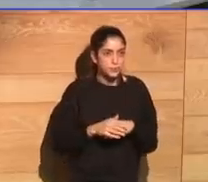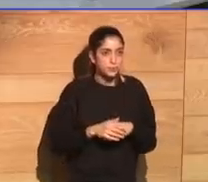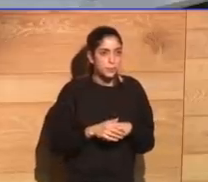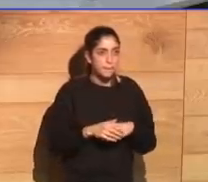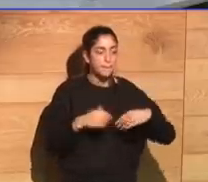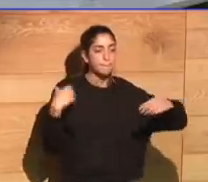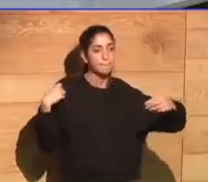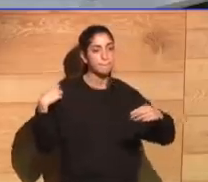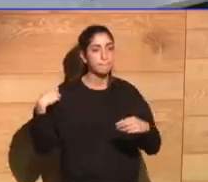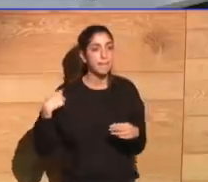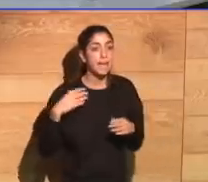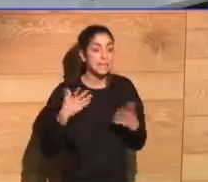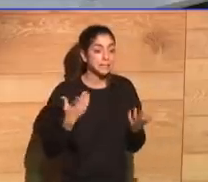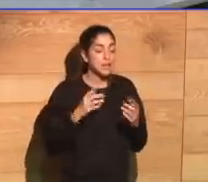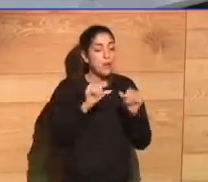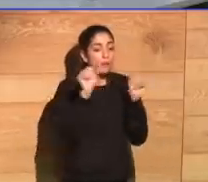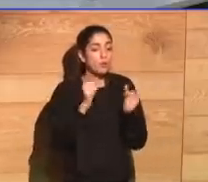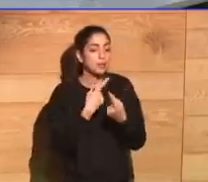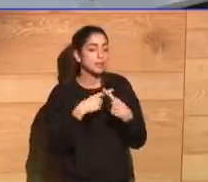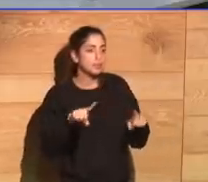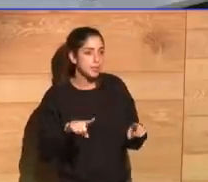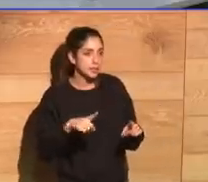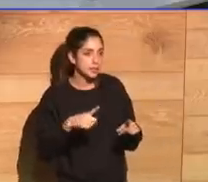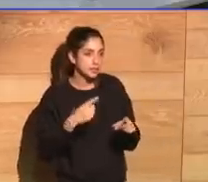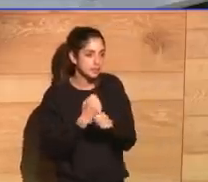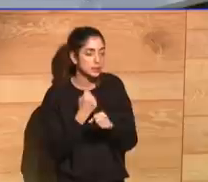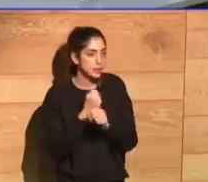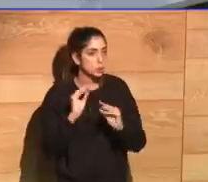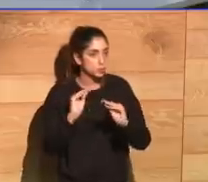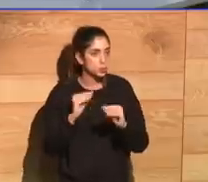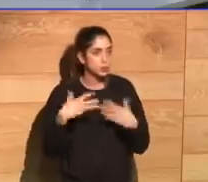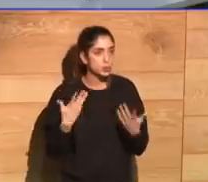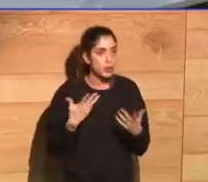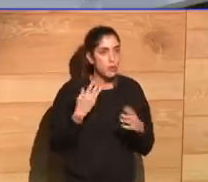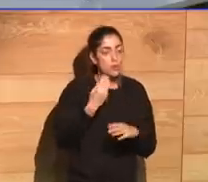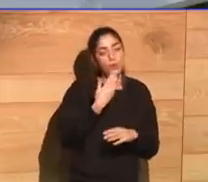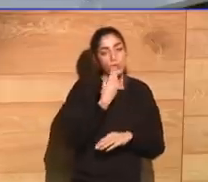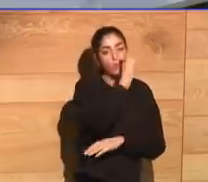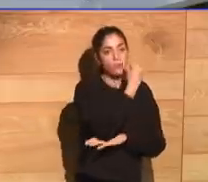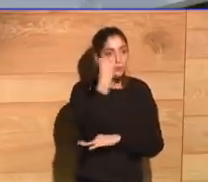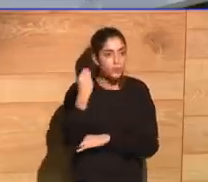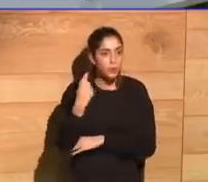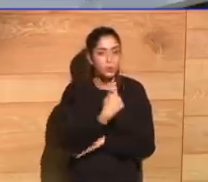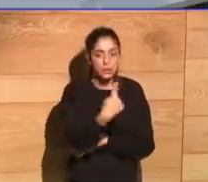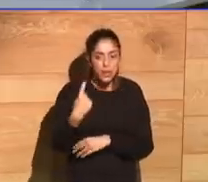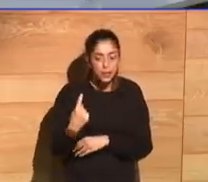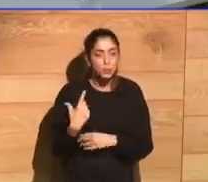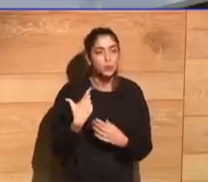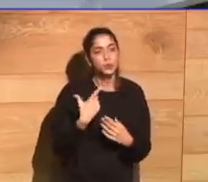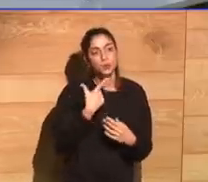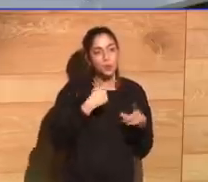a su cohorte de exiliados, pues es completamente distinto. Son figuras mucho más caricaturescas y busca más